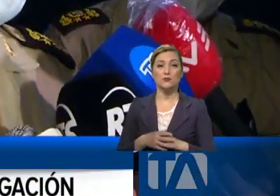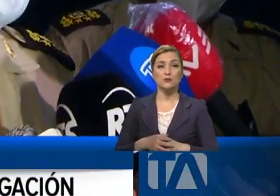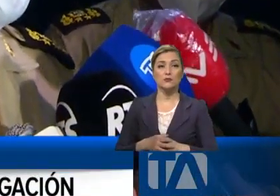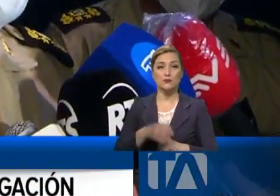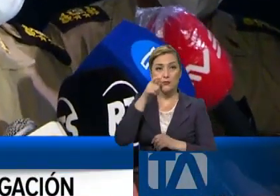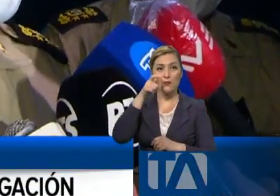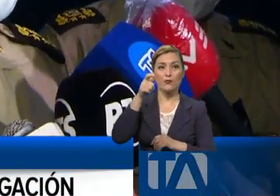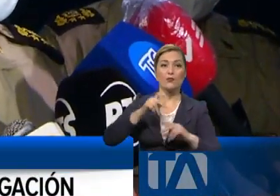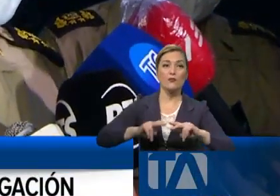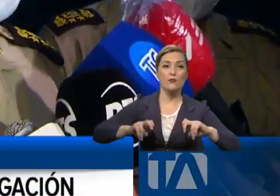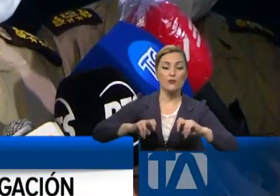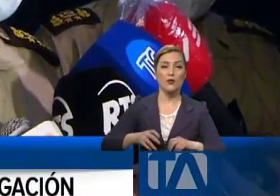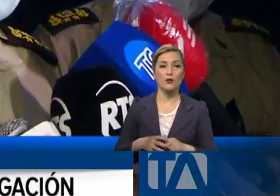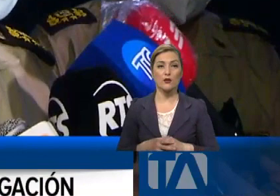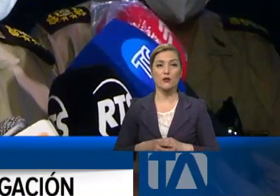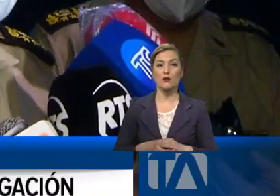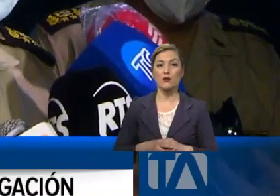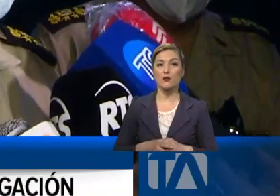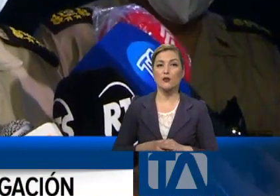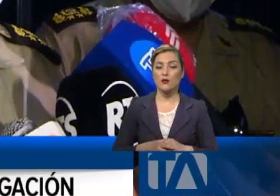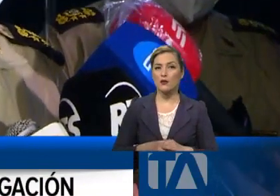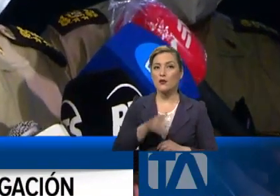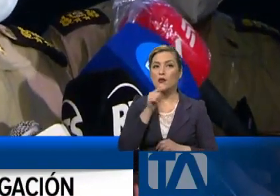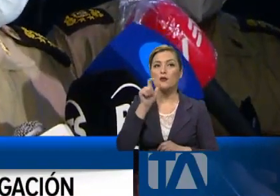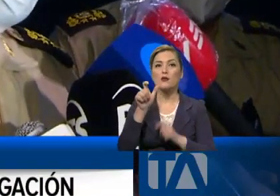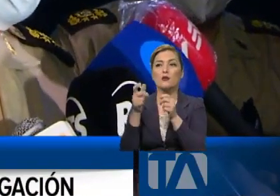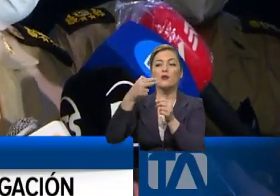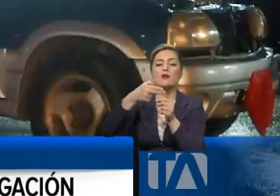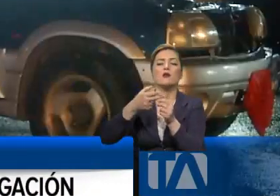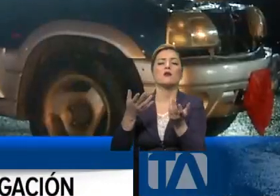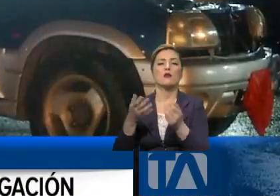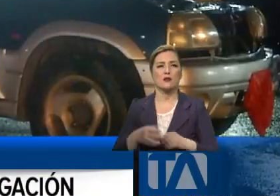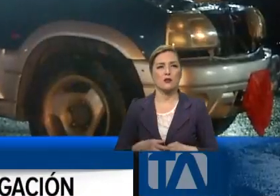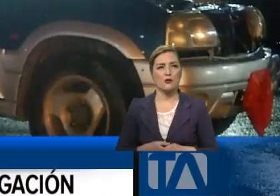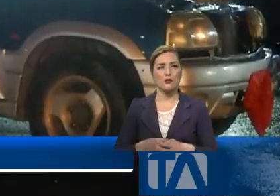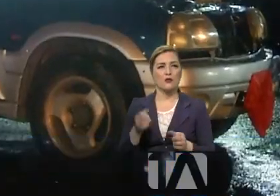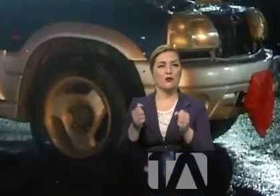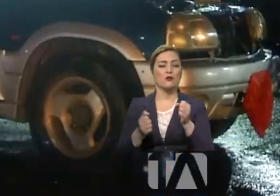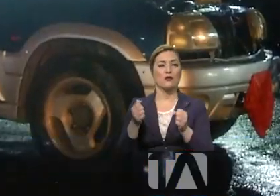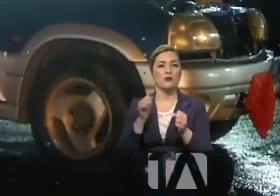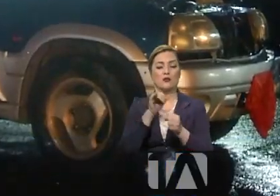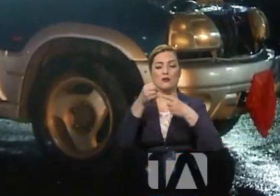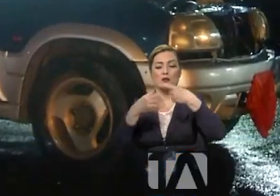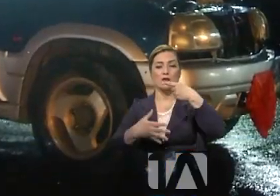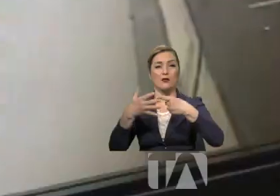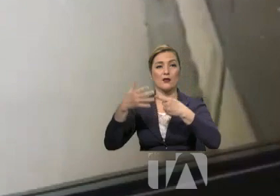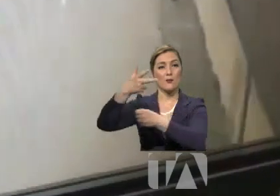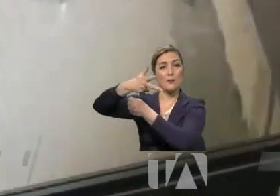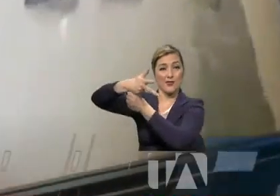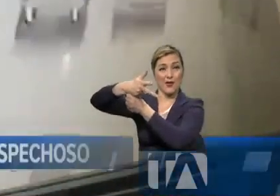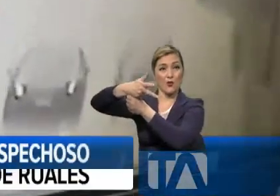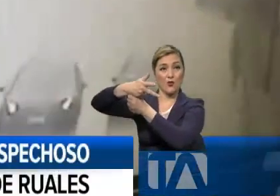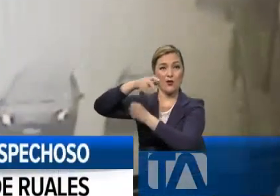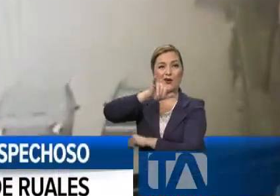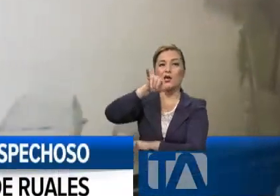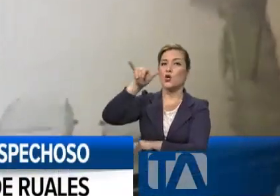con Fiscalía para poder identificar a las personas que participaron de este hecho. El automotor es de similares características al que